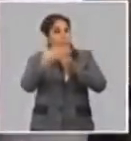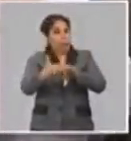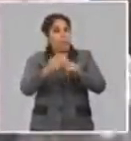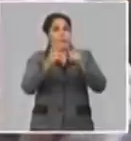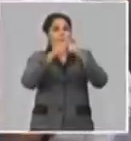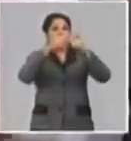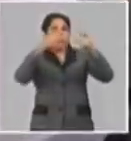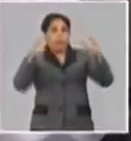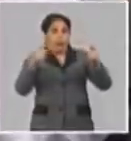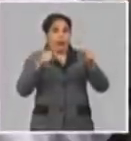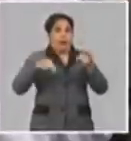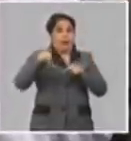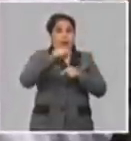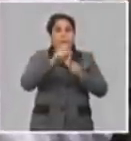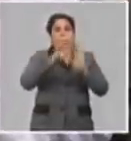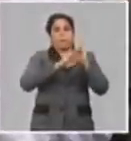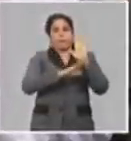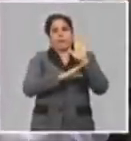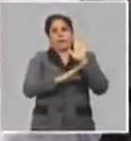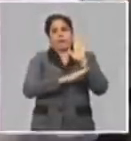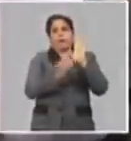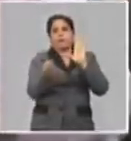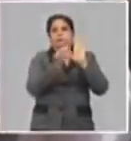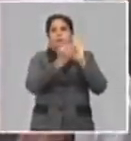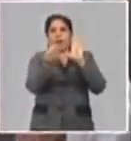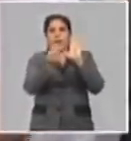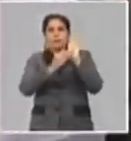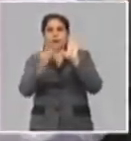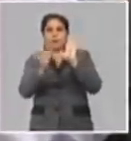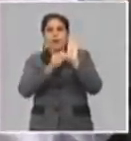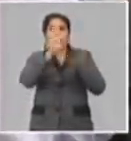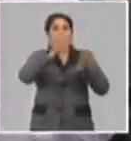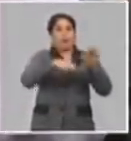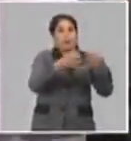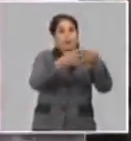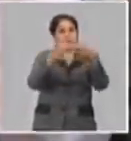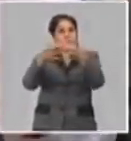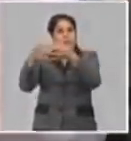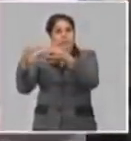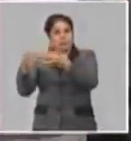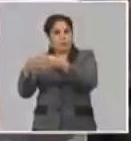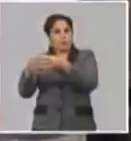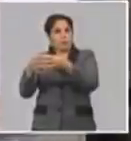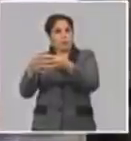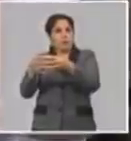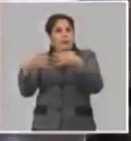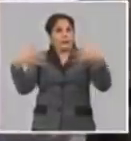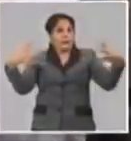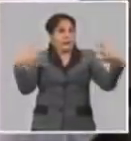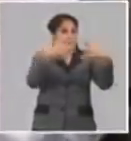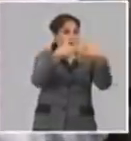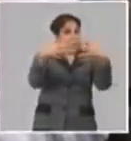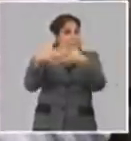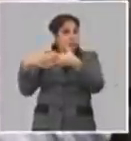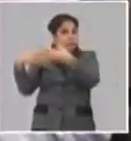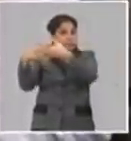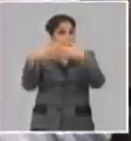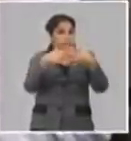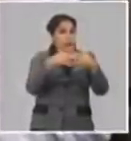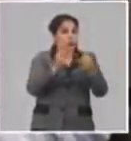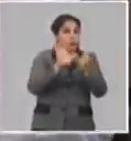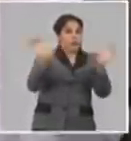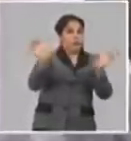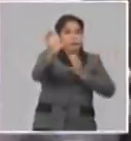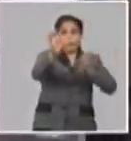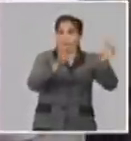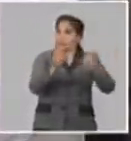amplia gama de medidas a implementar en los diferentes sectores con una coherencia para que haya compatibilidad entre cada una de